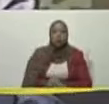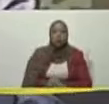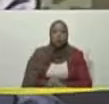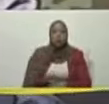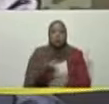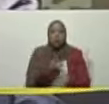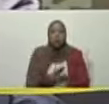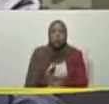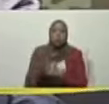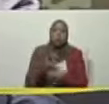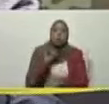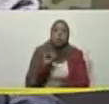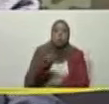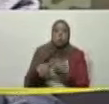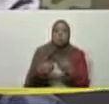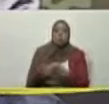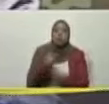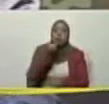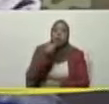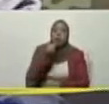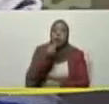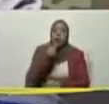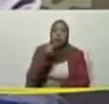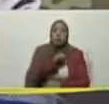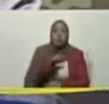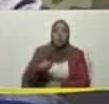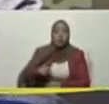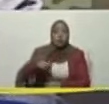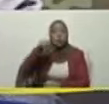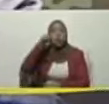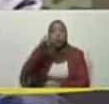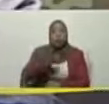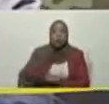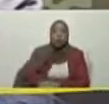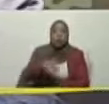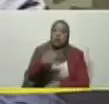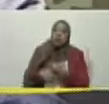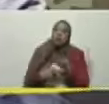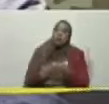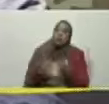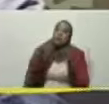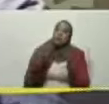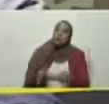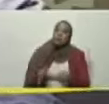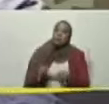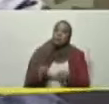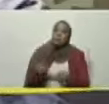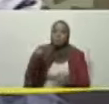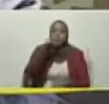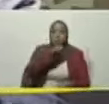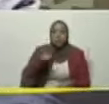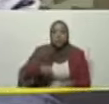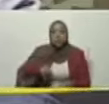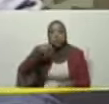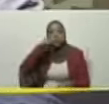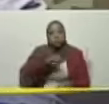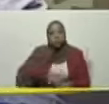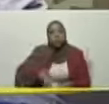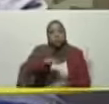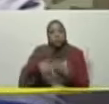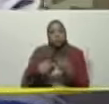Cuidando su punto de agua. Solo el poder popular puede. Solo el pueblo salva al